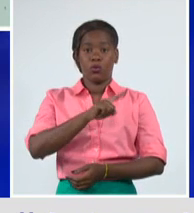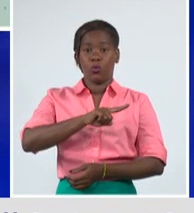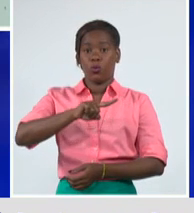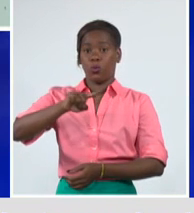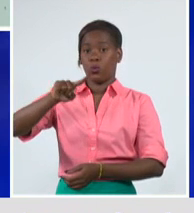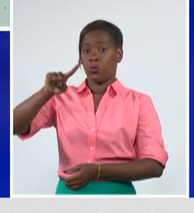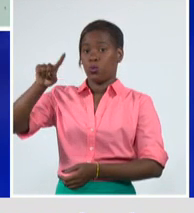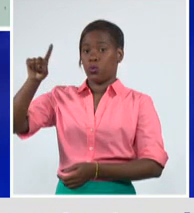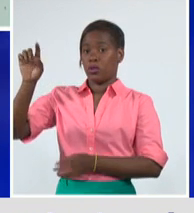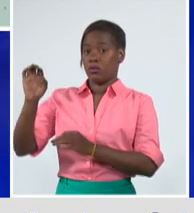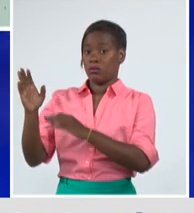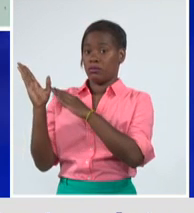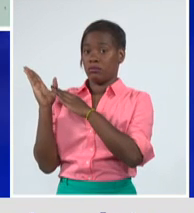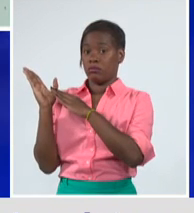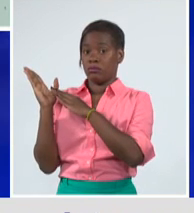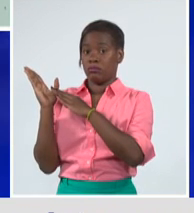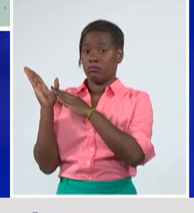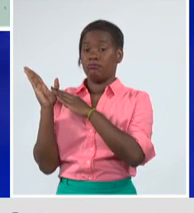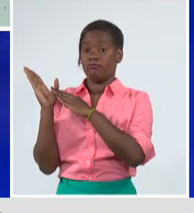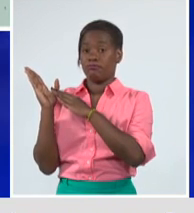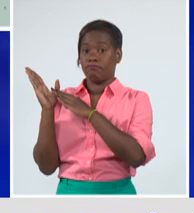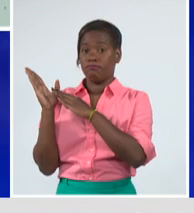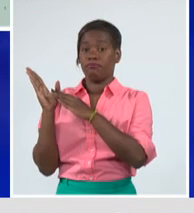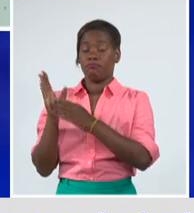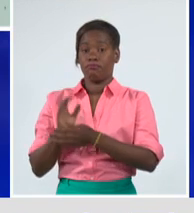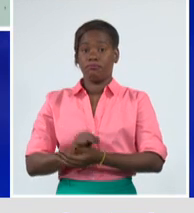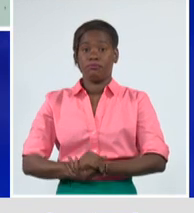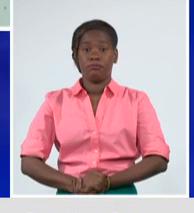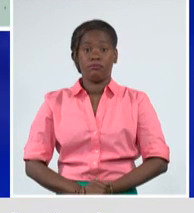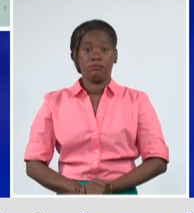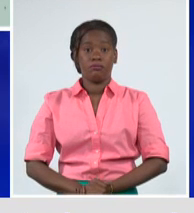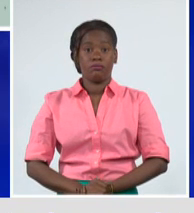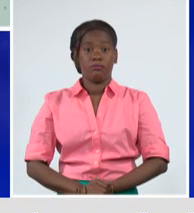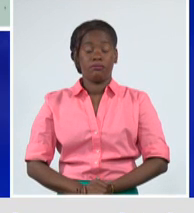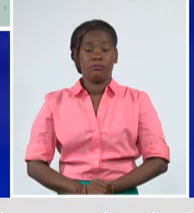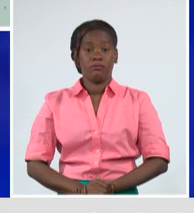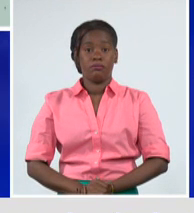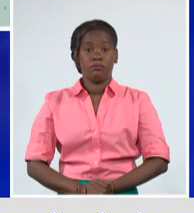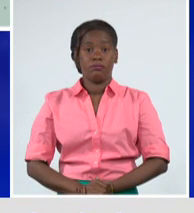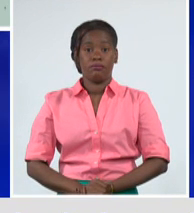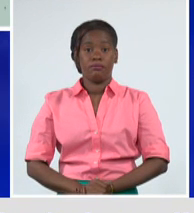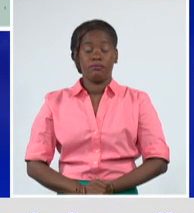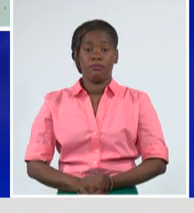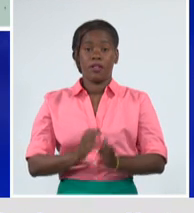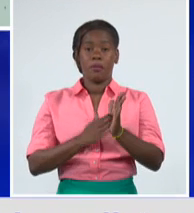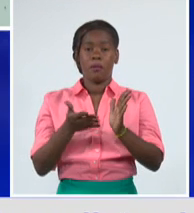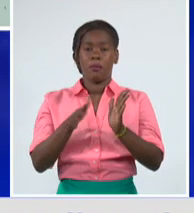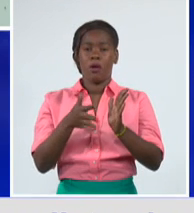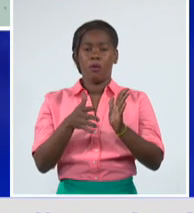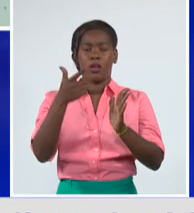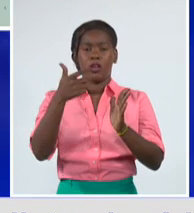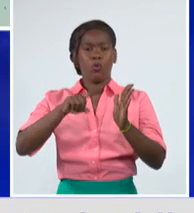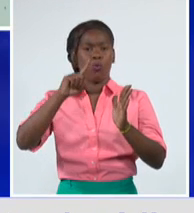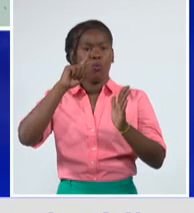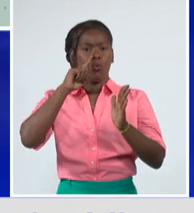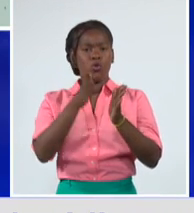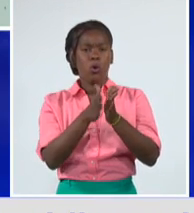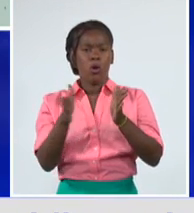de los casos pediátricos desde el mes de junio, desde el 1 de junio hasta el día de